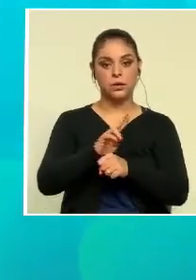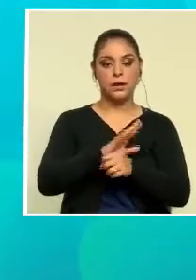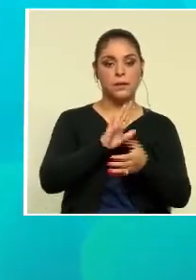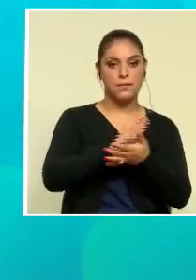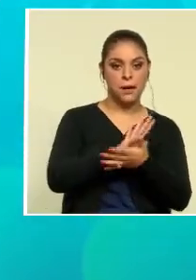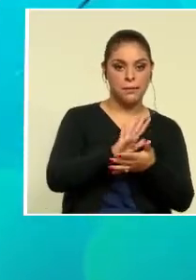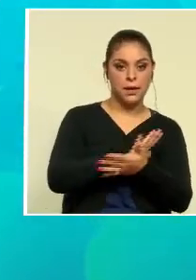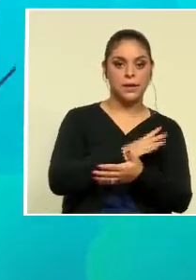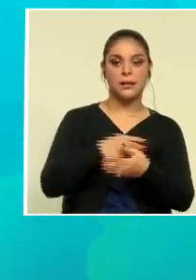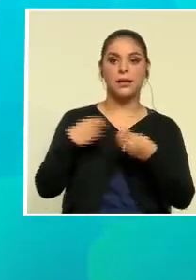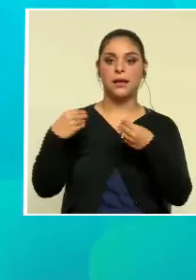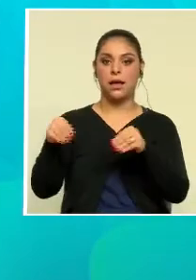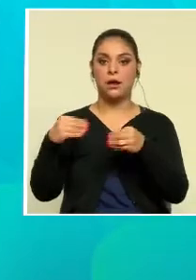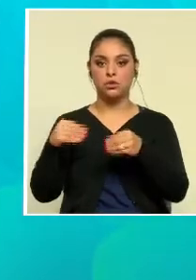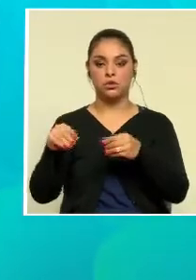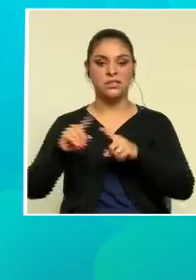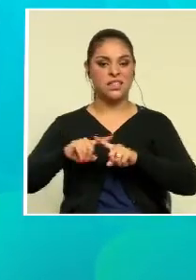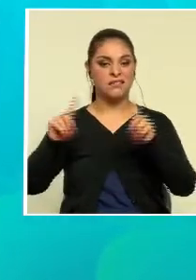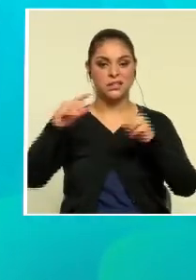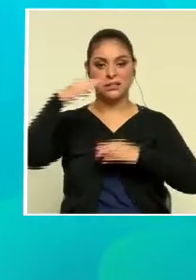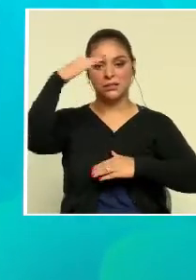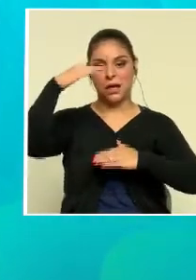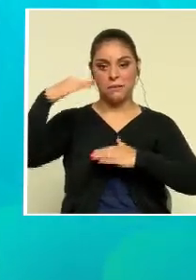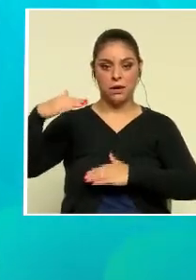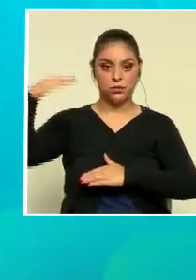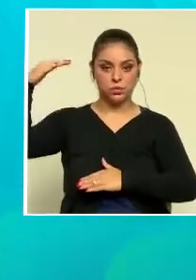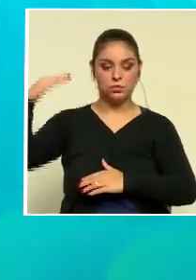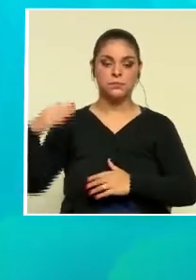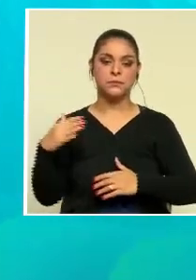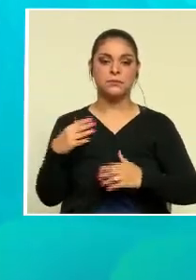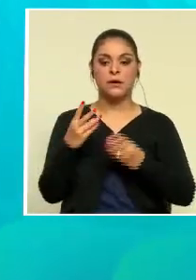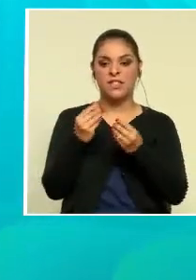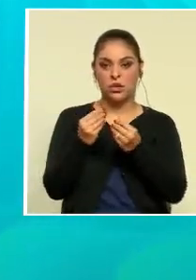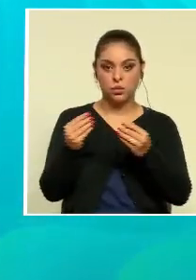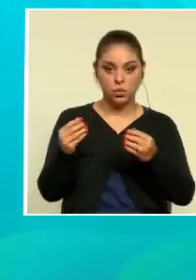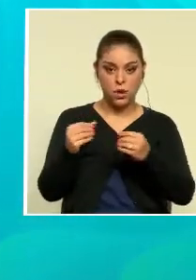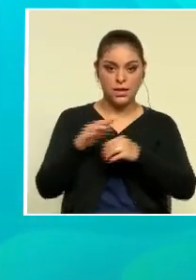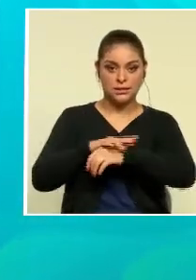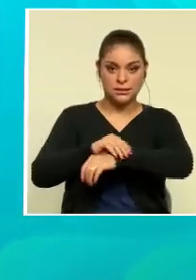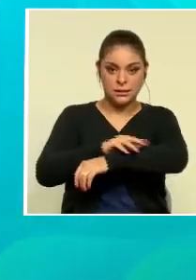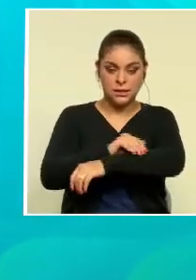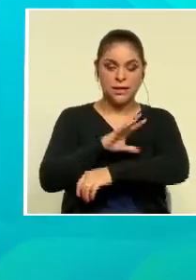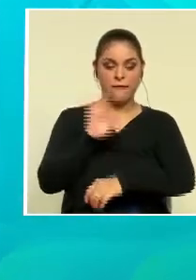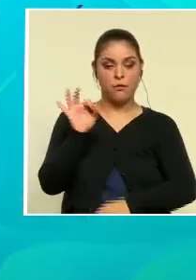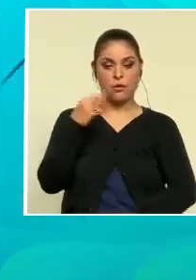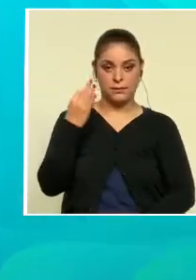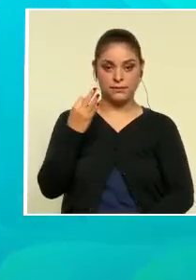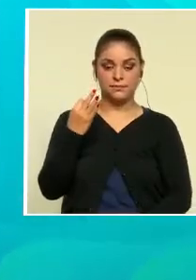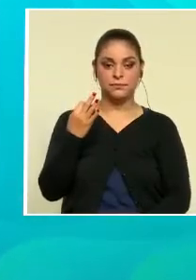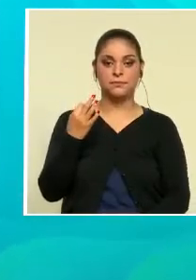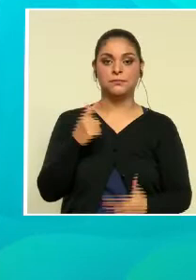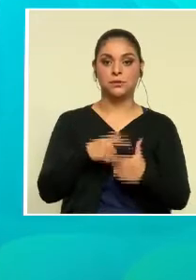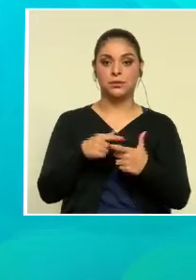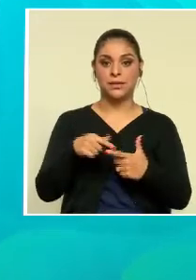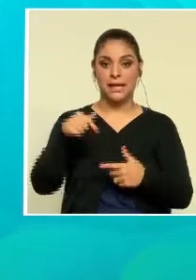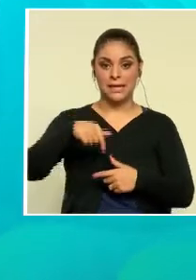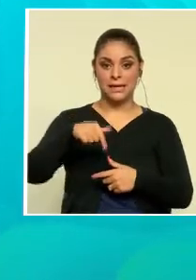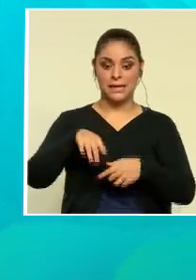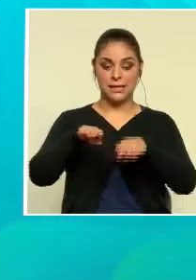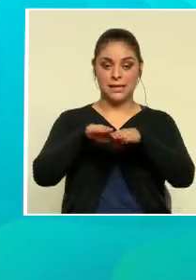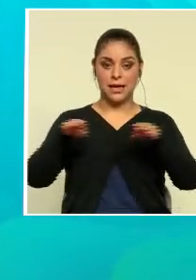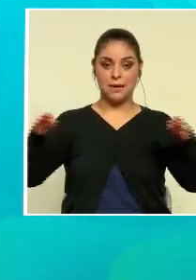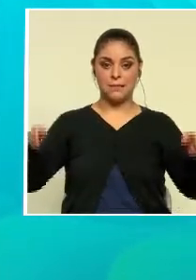cartón de diferentes tamaños texturas y formas verdad entonces aquí en esta nuestra mesa